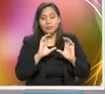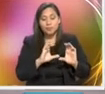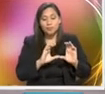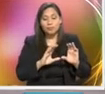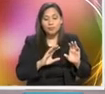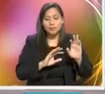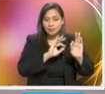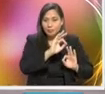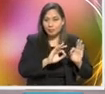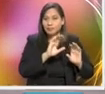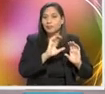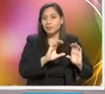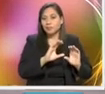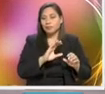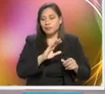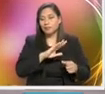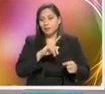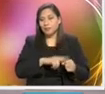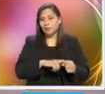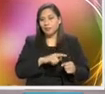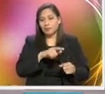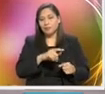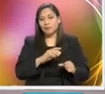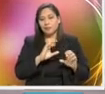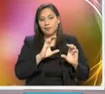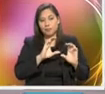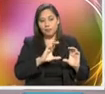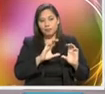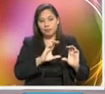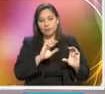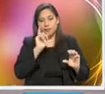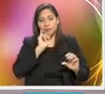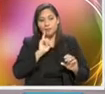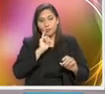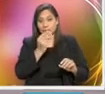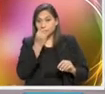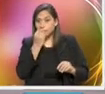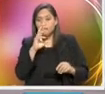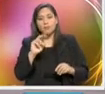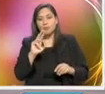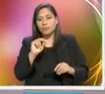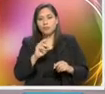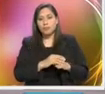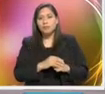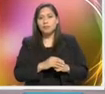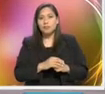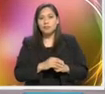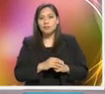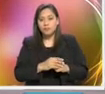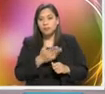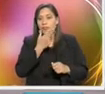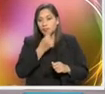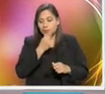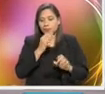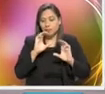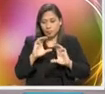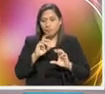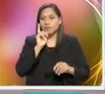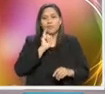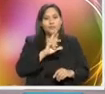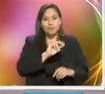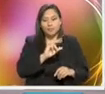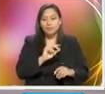de las crías de los abelines. ¿No se los comen? No se los comen, exacto, eso también es una característica muy buena y de